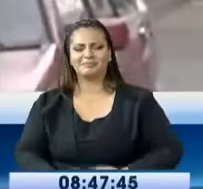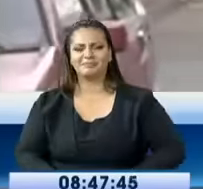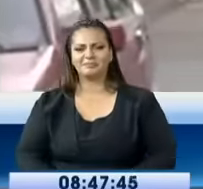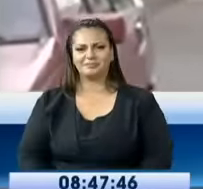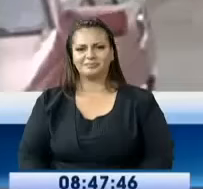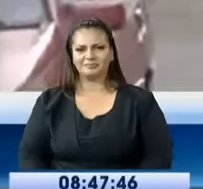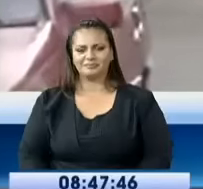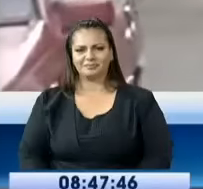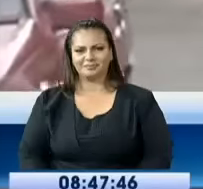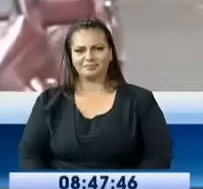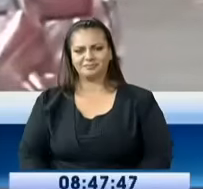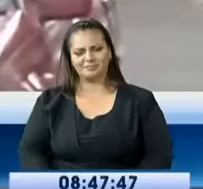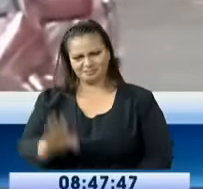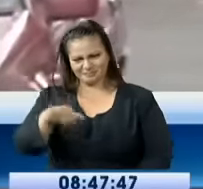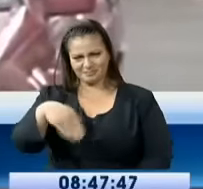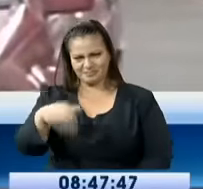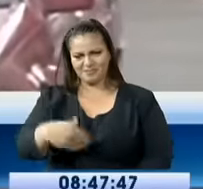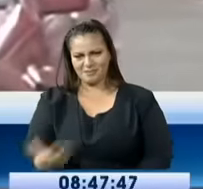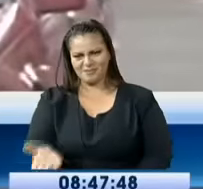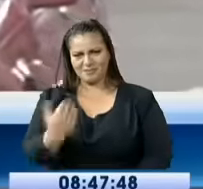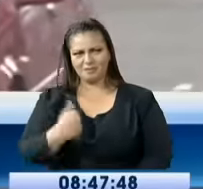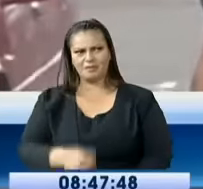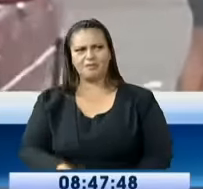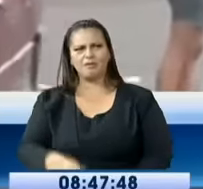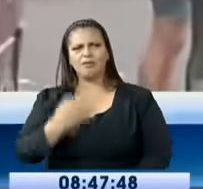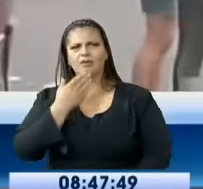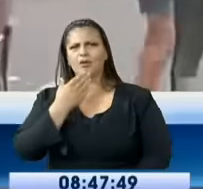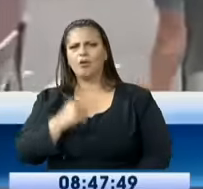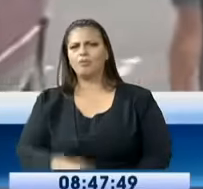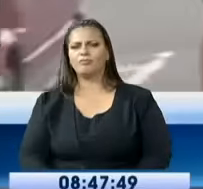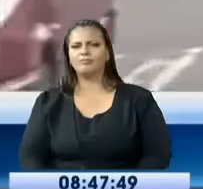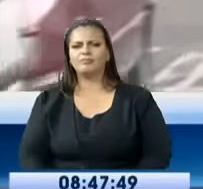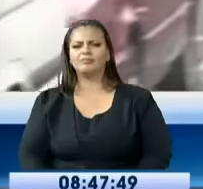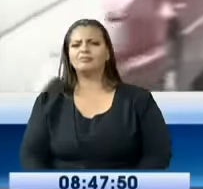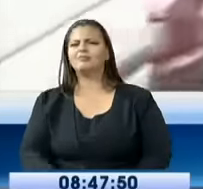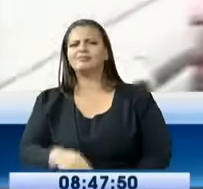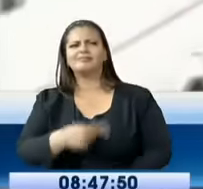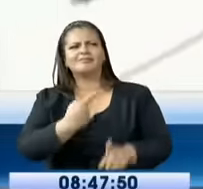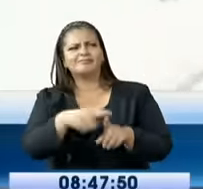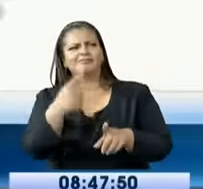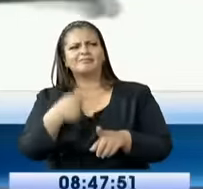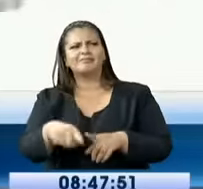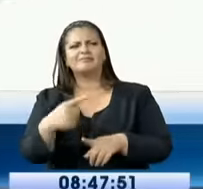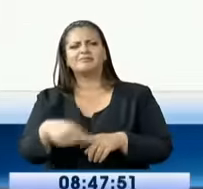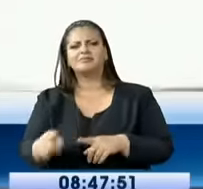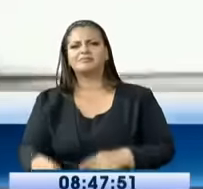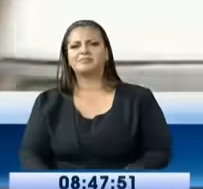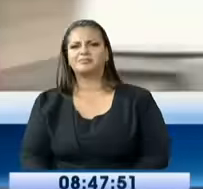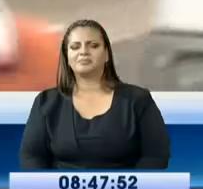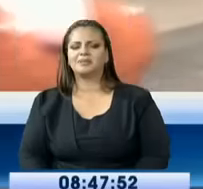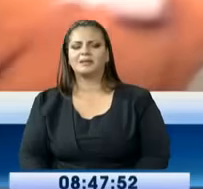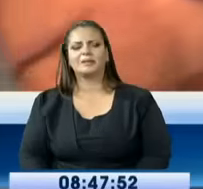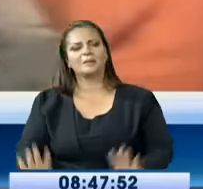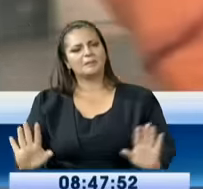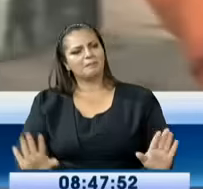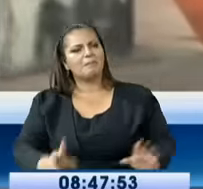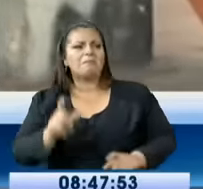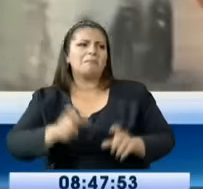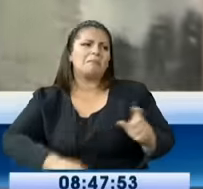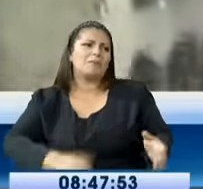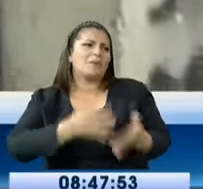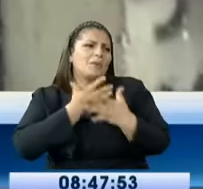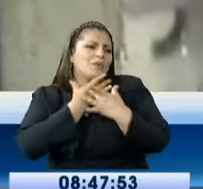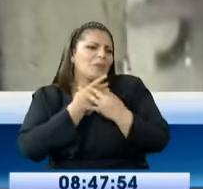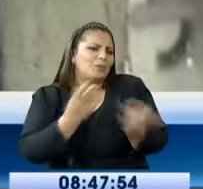sí. Vemos algunos tipos de Goku. Bueno, yo desconozco un poco el tema, pero ¿a qué se debe? Depende del porte, hay clientes que a veces depende